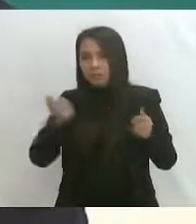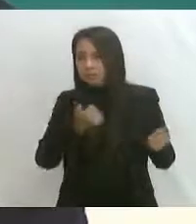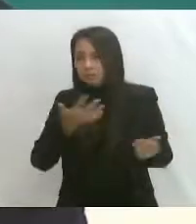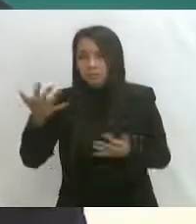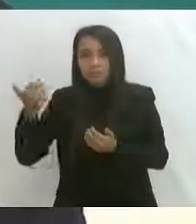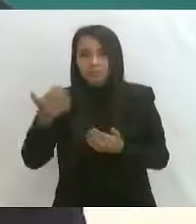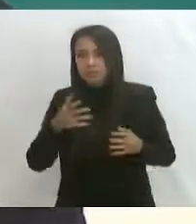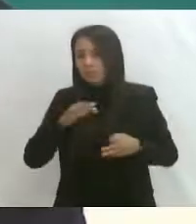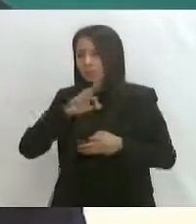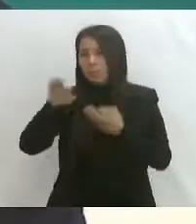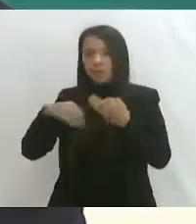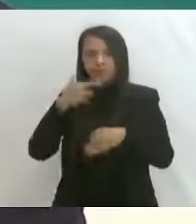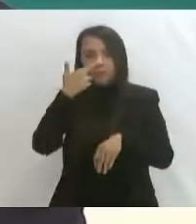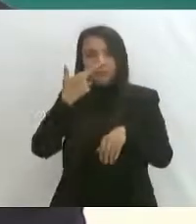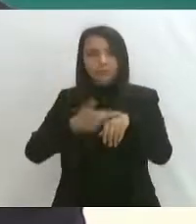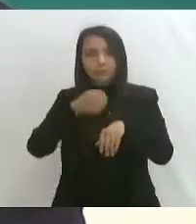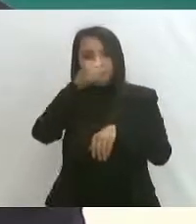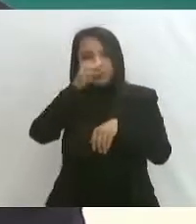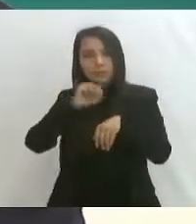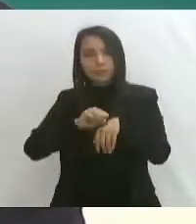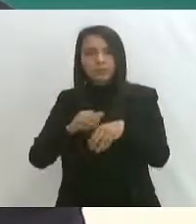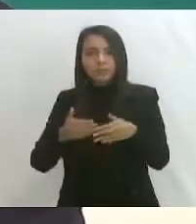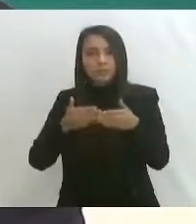para acabar con la corrupción